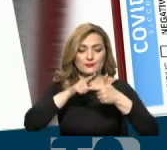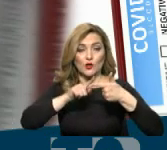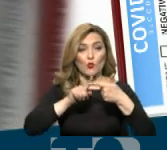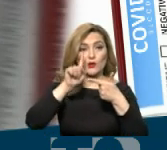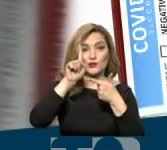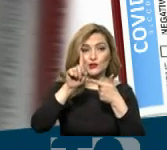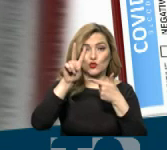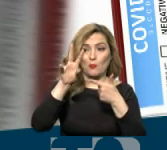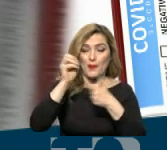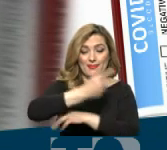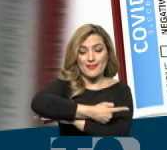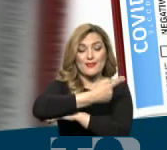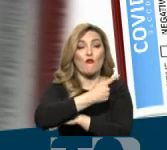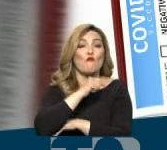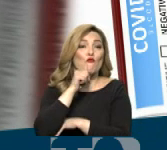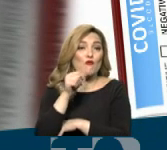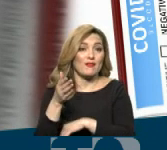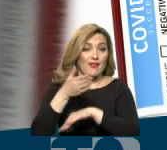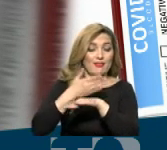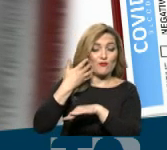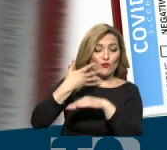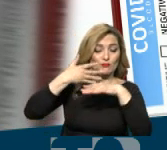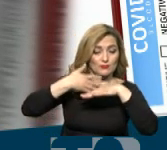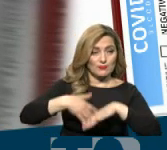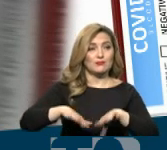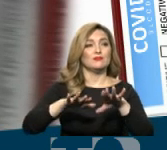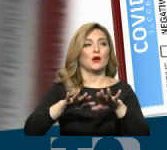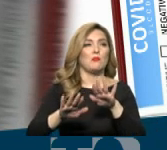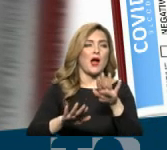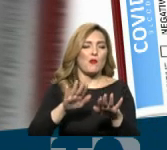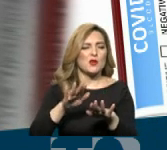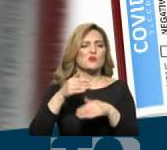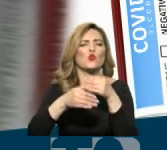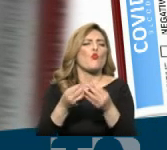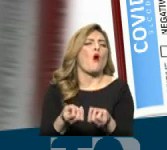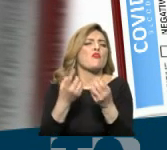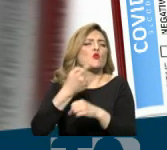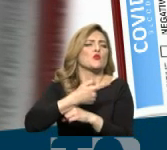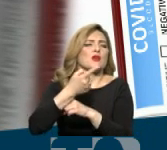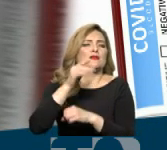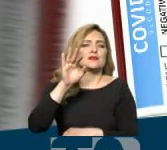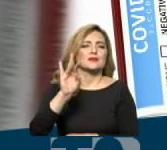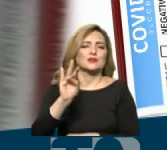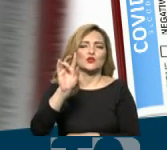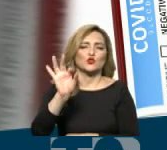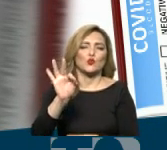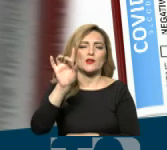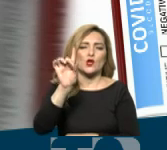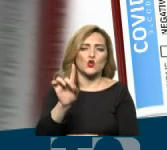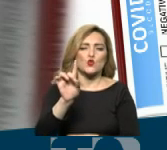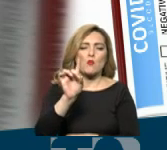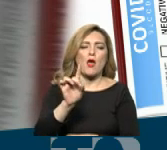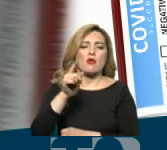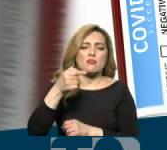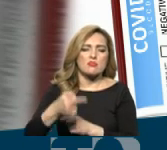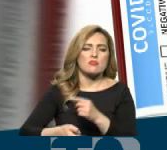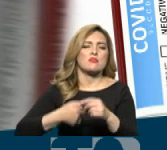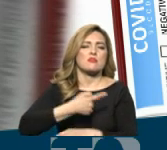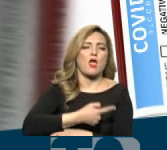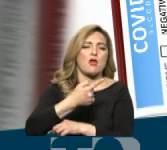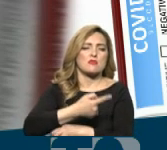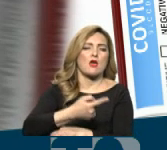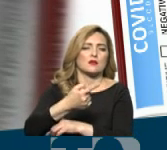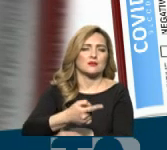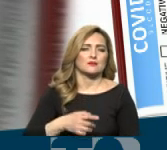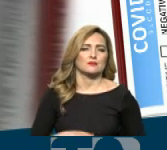los 120 días que faltan antes de su caducidad, se deberían procesar 791 pruebas diarias. Sin embargo, hasta el